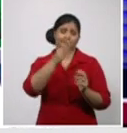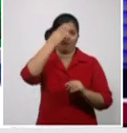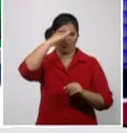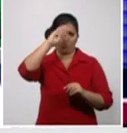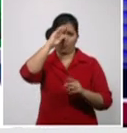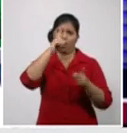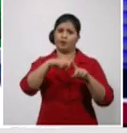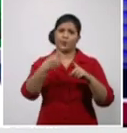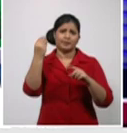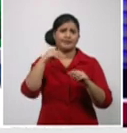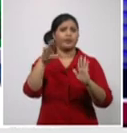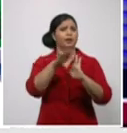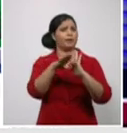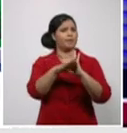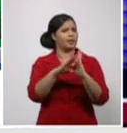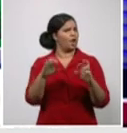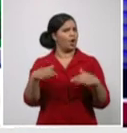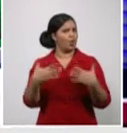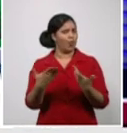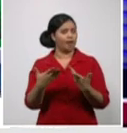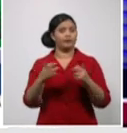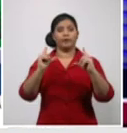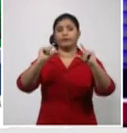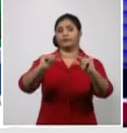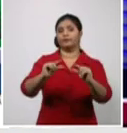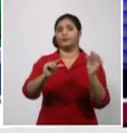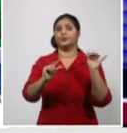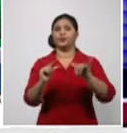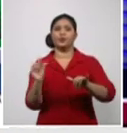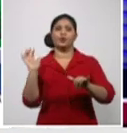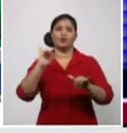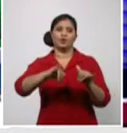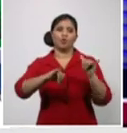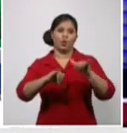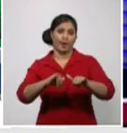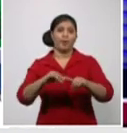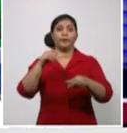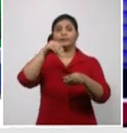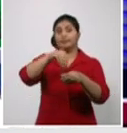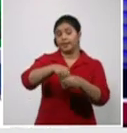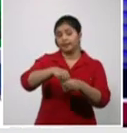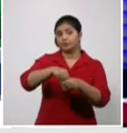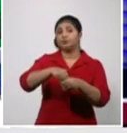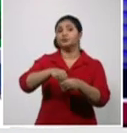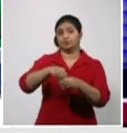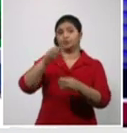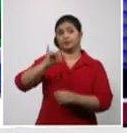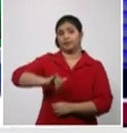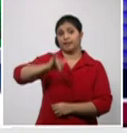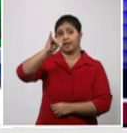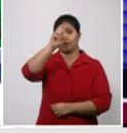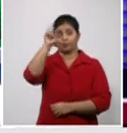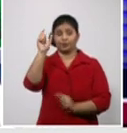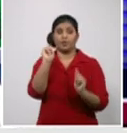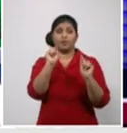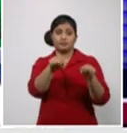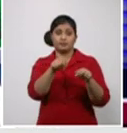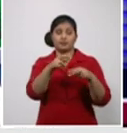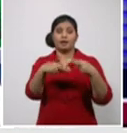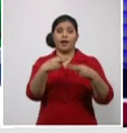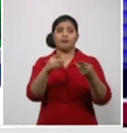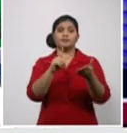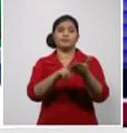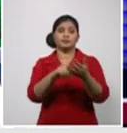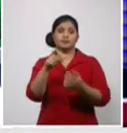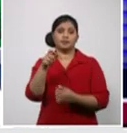un protocolo en estos momentos que se cumple con un aislamiento institucional que disminuye la